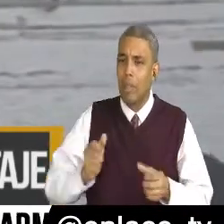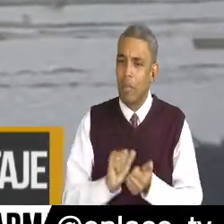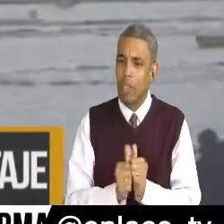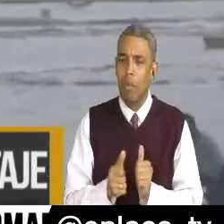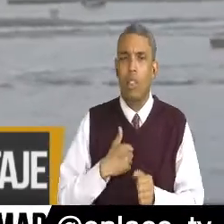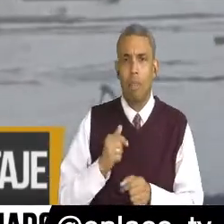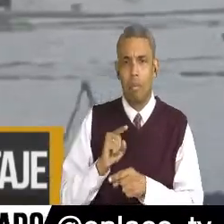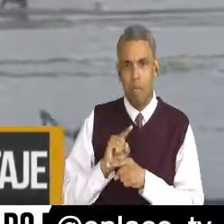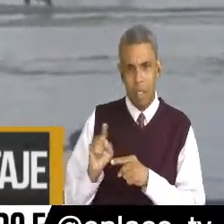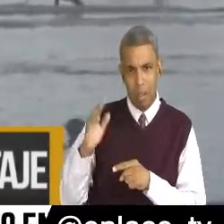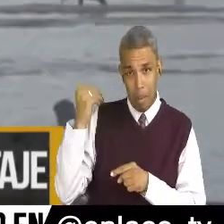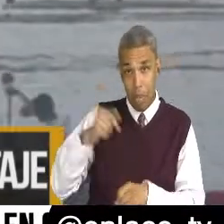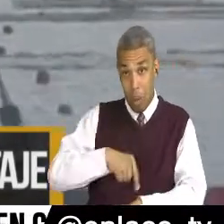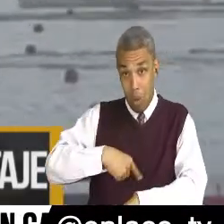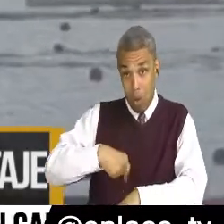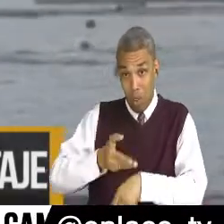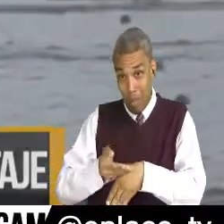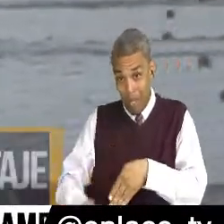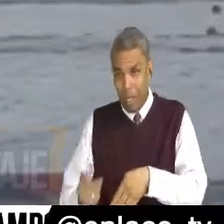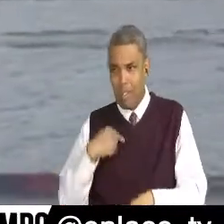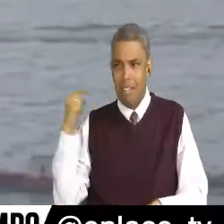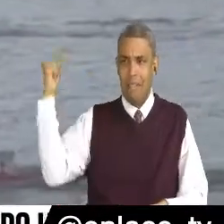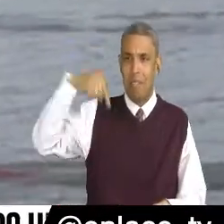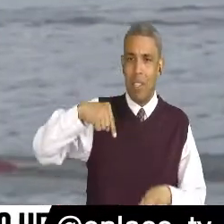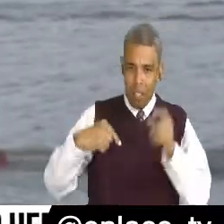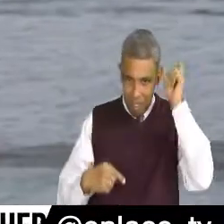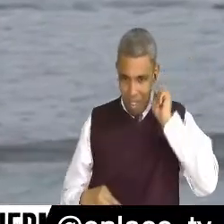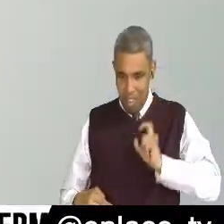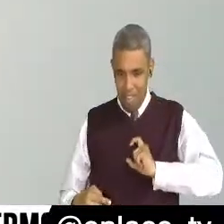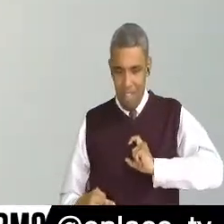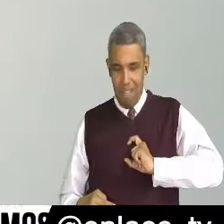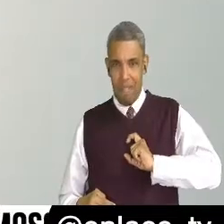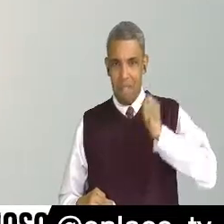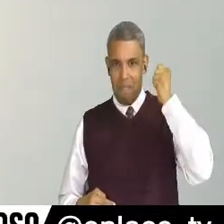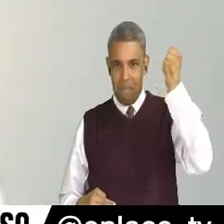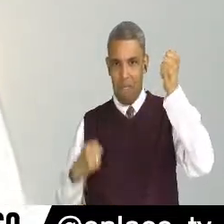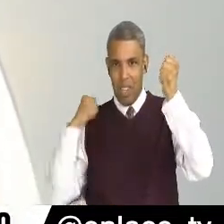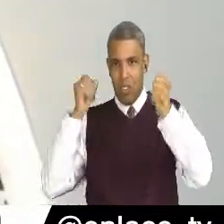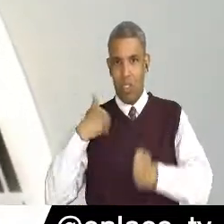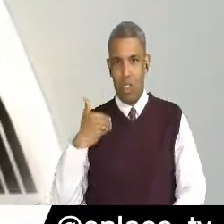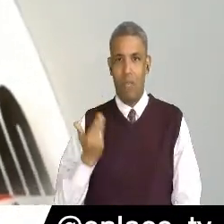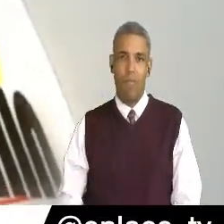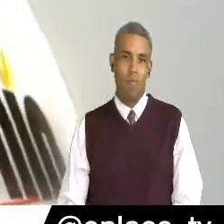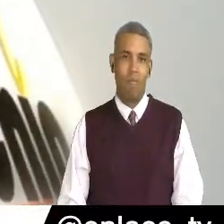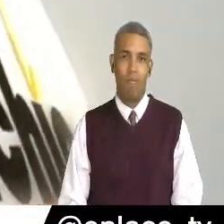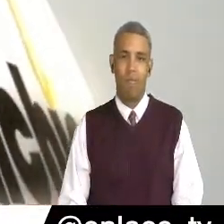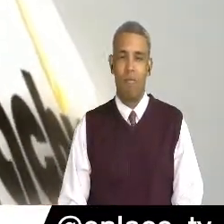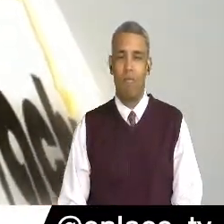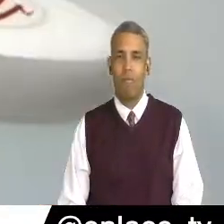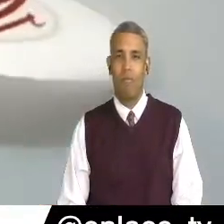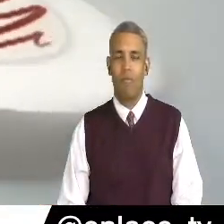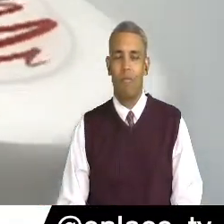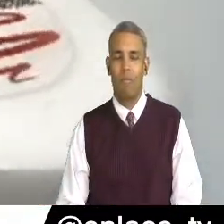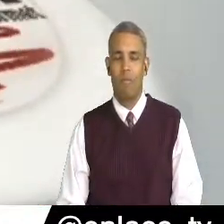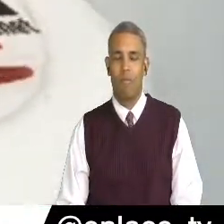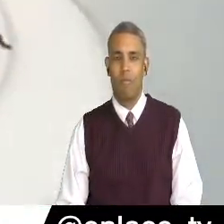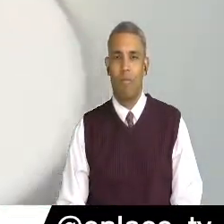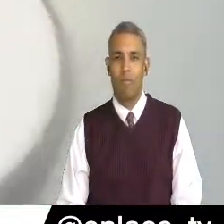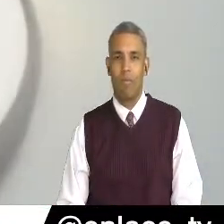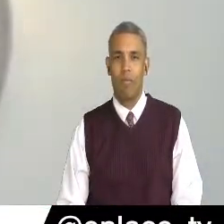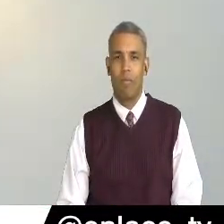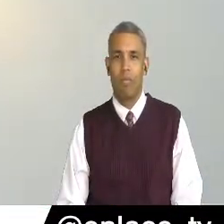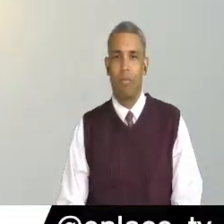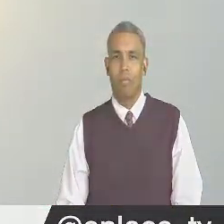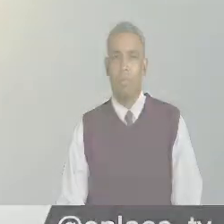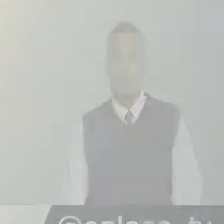en las próximas horas con los logros obtenidos. Hasta aquí los deportes, con el patrocinio de Restaurante